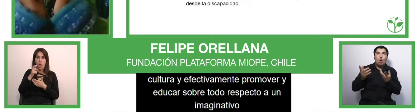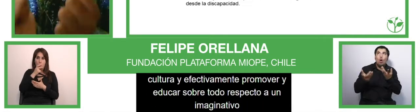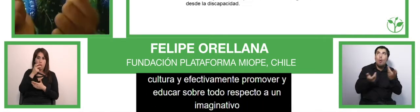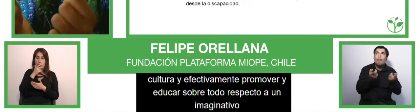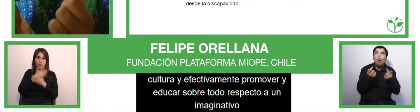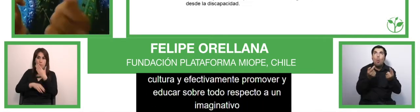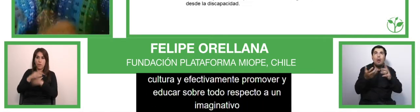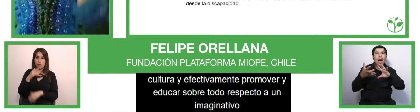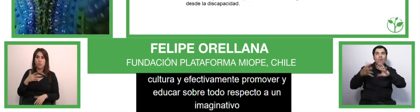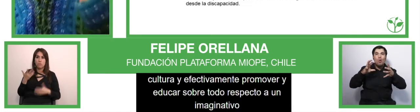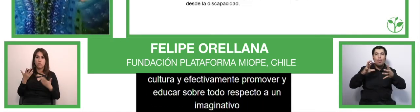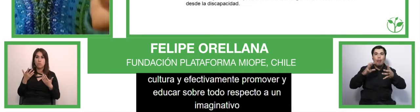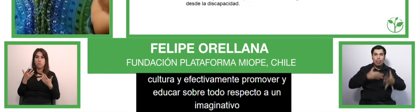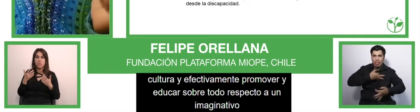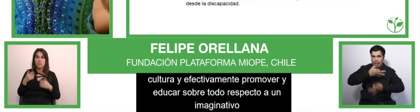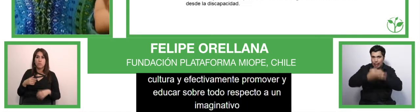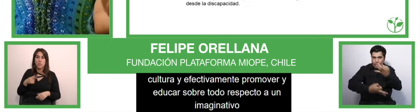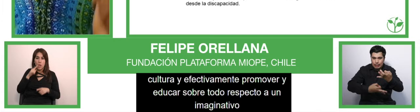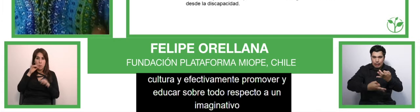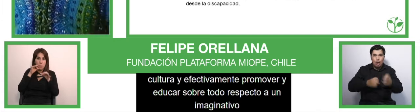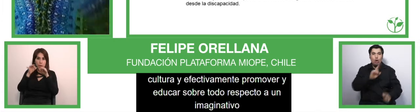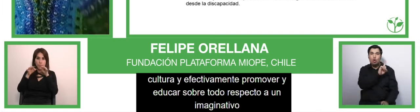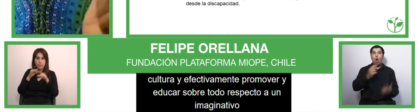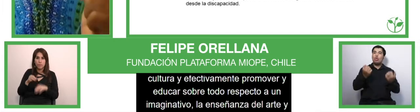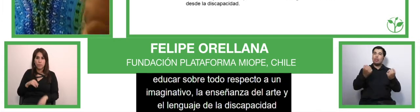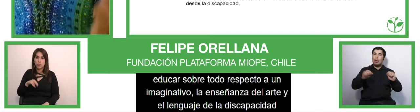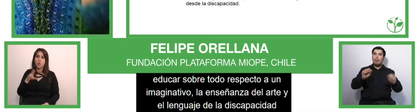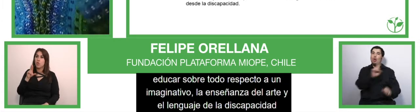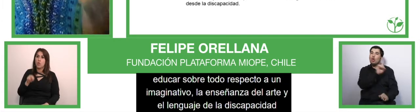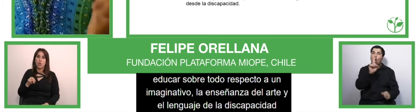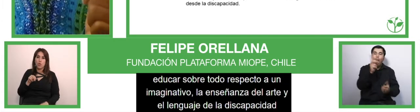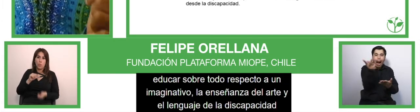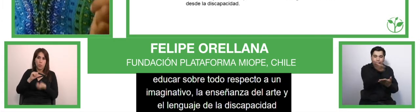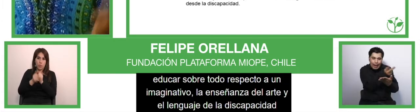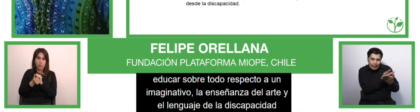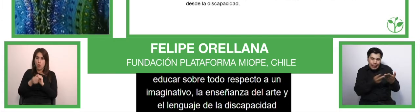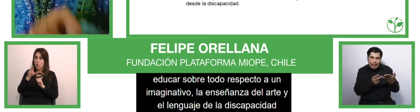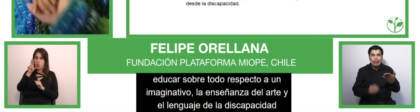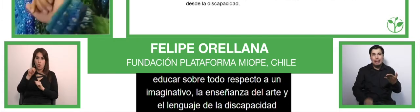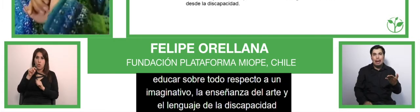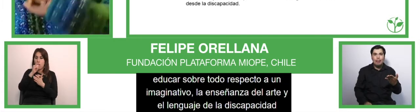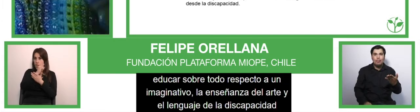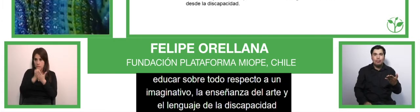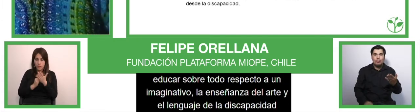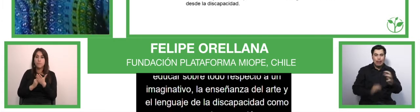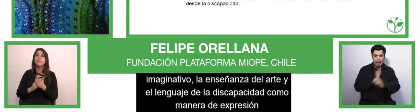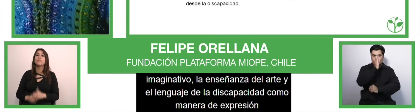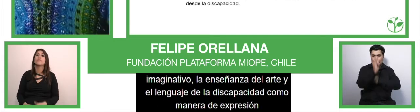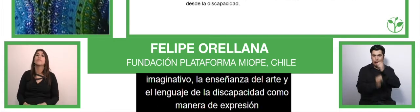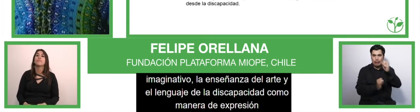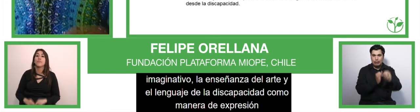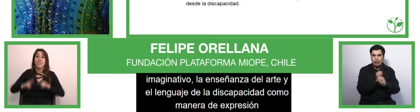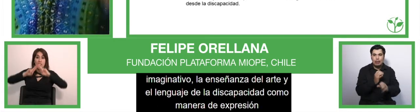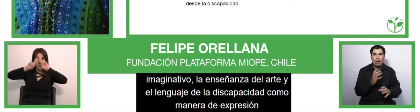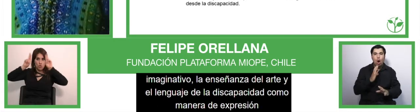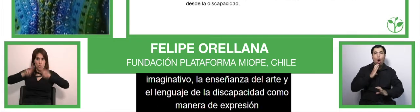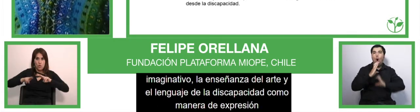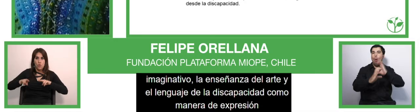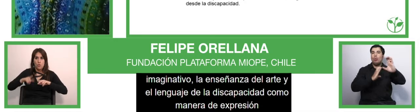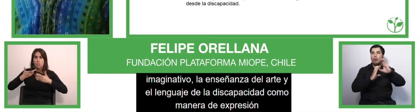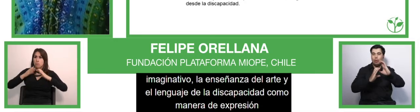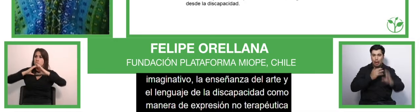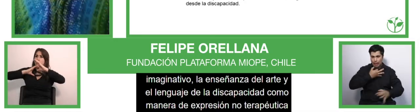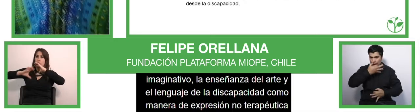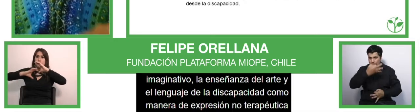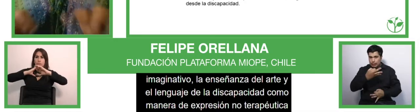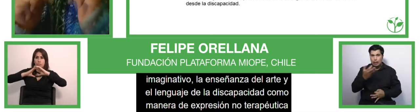de expresión, no terapéutica, sino que artística y comunicacional, porque queremos dejar de lado el espacio terapéutico aquí. Este es un